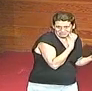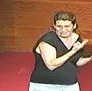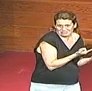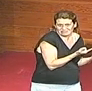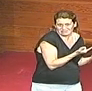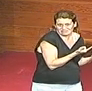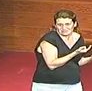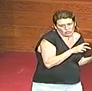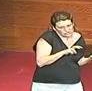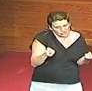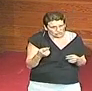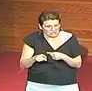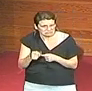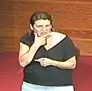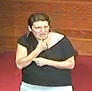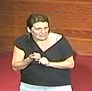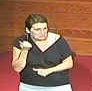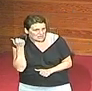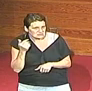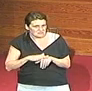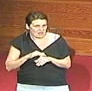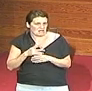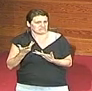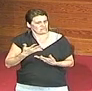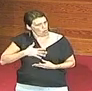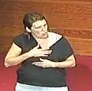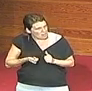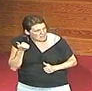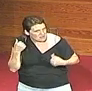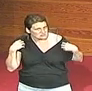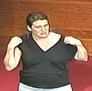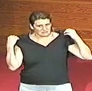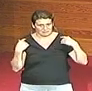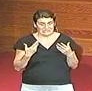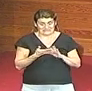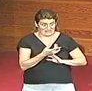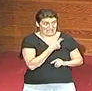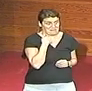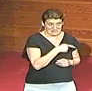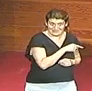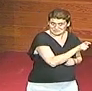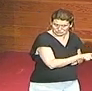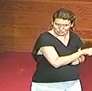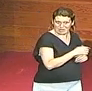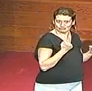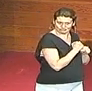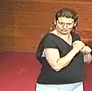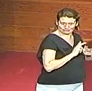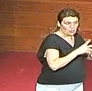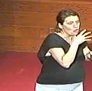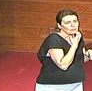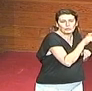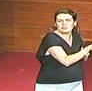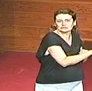voy a hacer otra cosa más sencilla, más fácil, más amable. Pero claro, ahí pierdes un activo. Porque a lo mejor ese tipo te estaba investigando a la